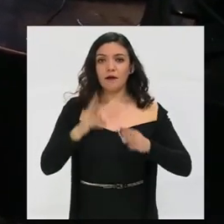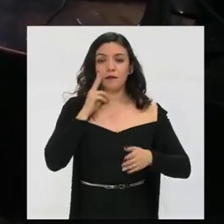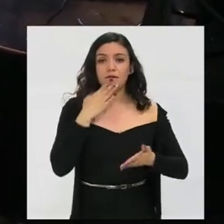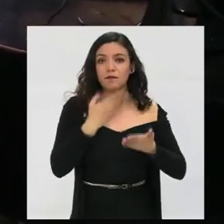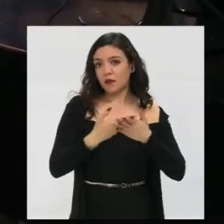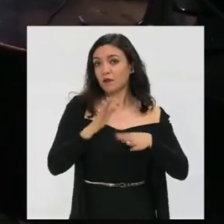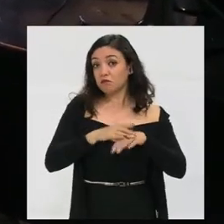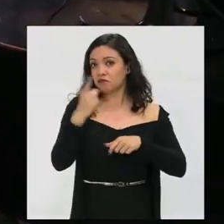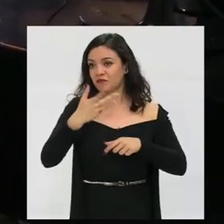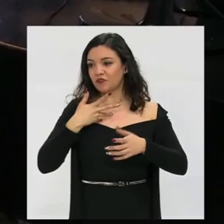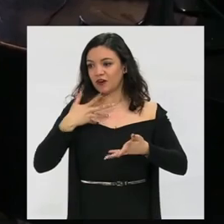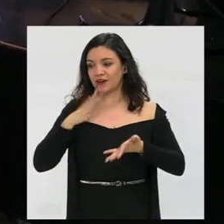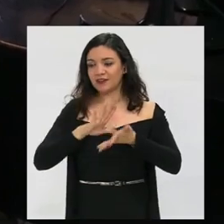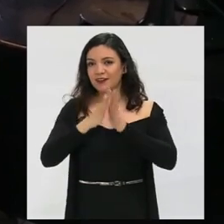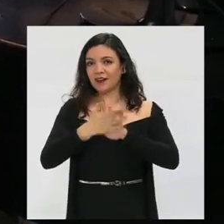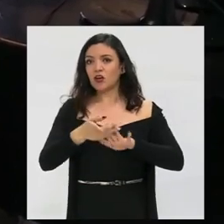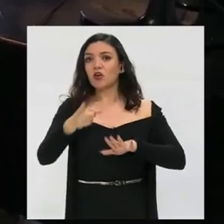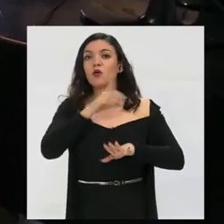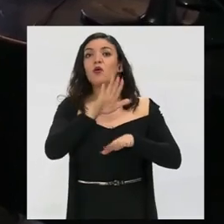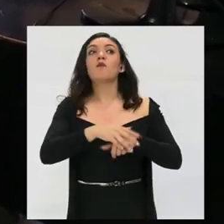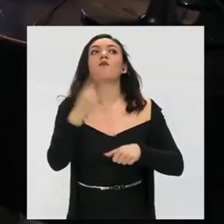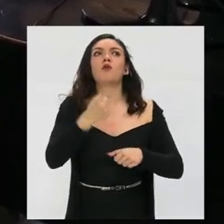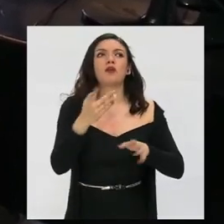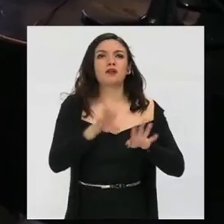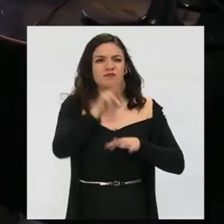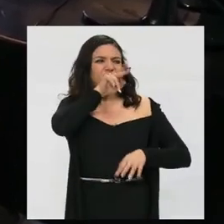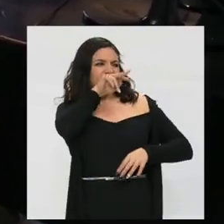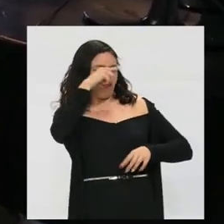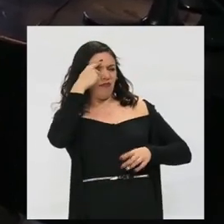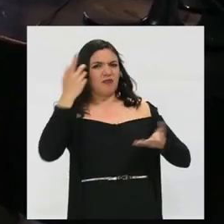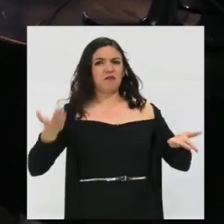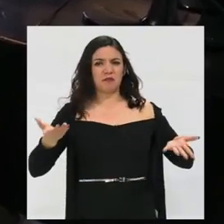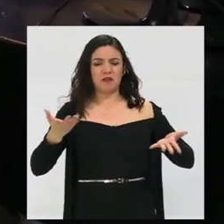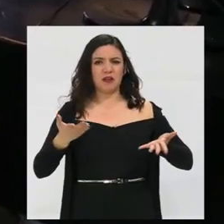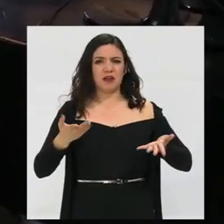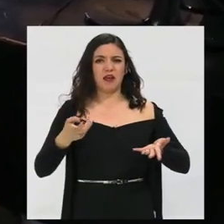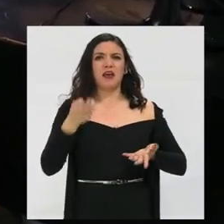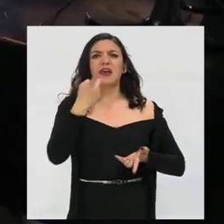aclararlas bien. ¿Y por qué me siento frustrado? ¿Qué emoción ataca la frustración? ¿Y